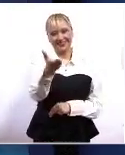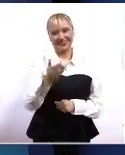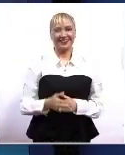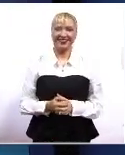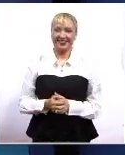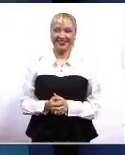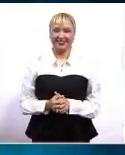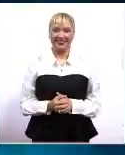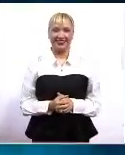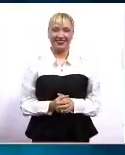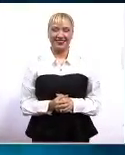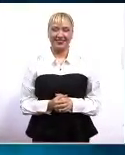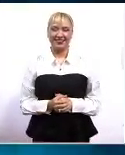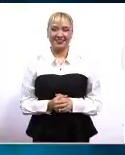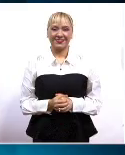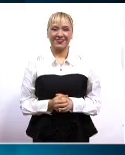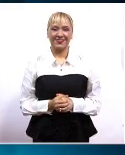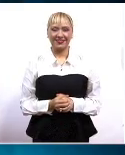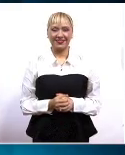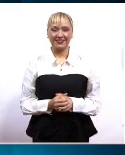iniciamos.